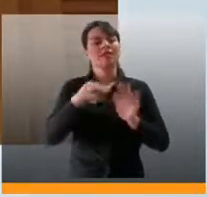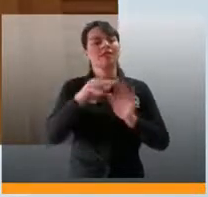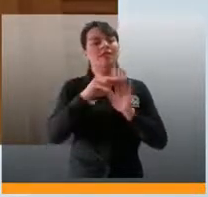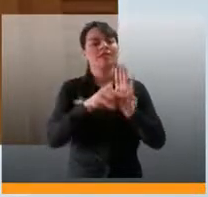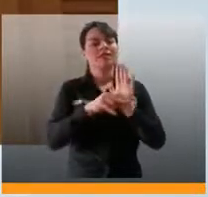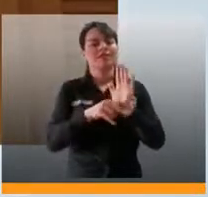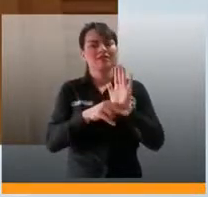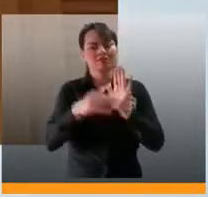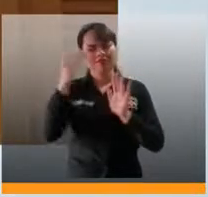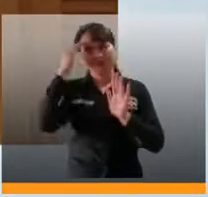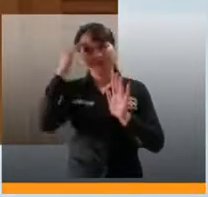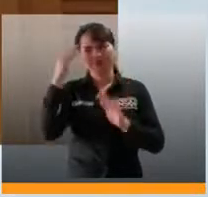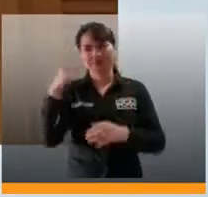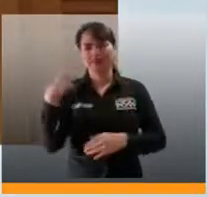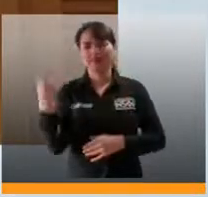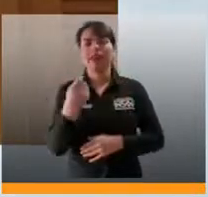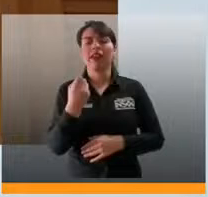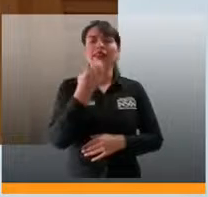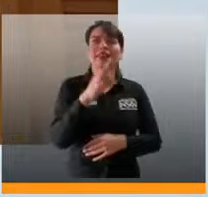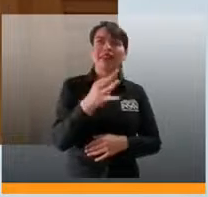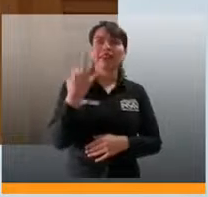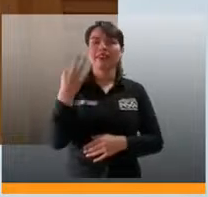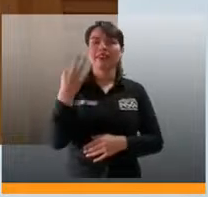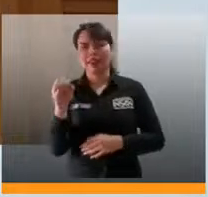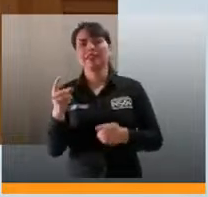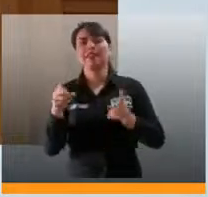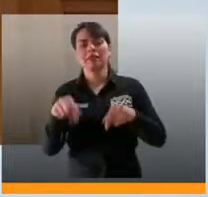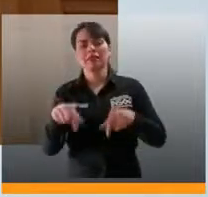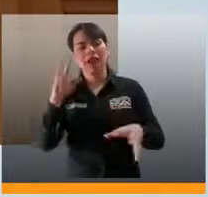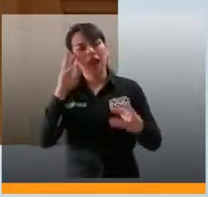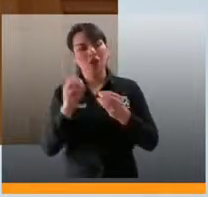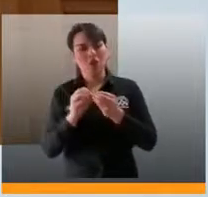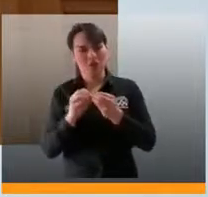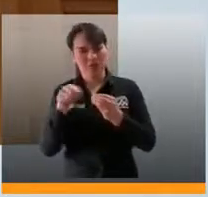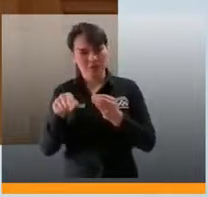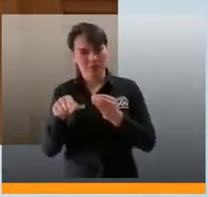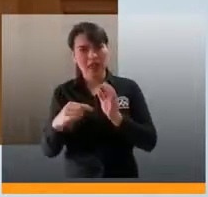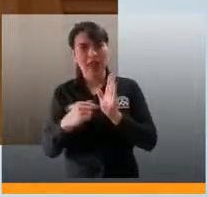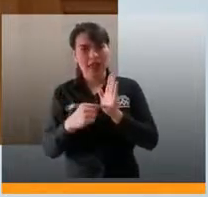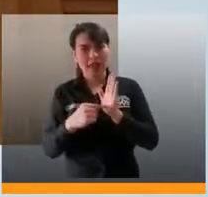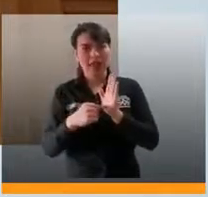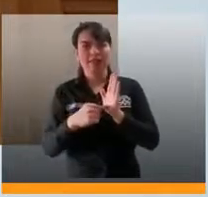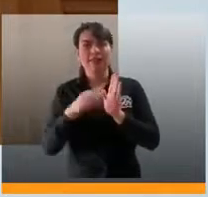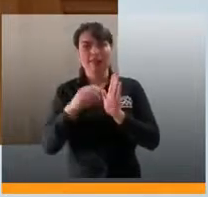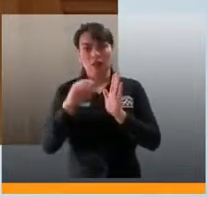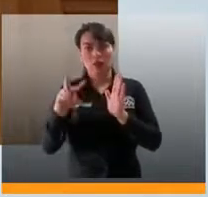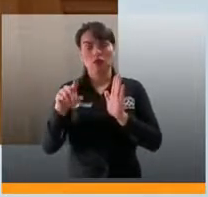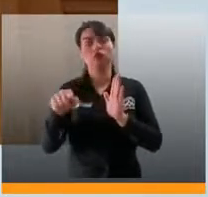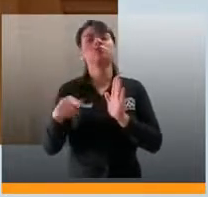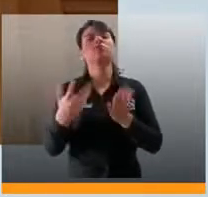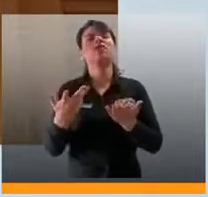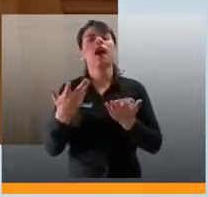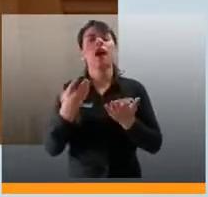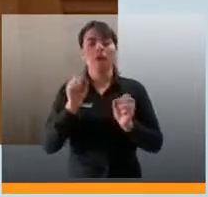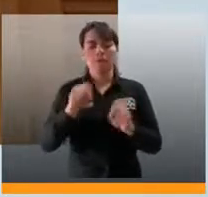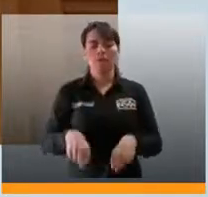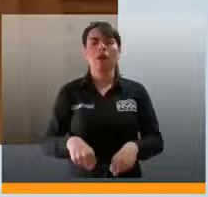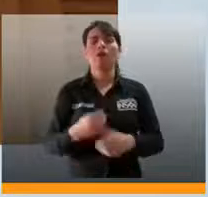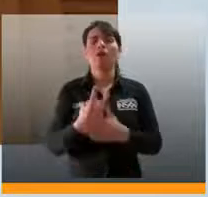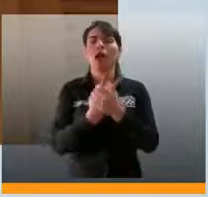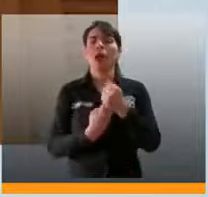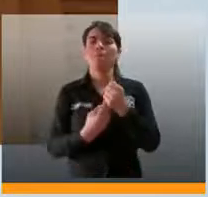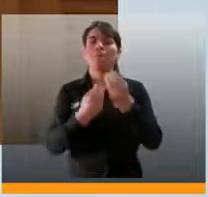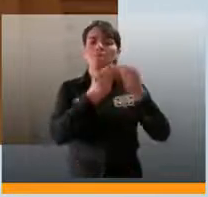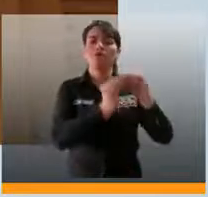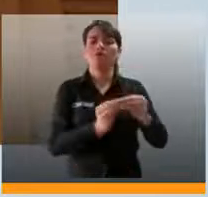tanto en el 1330 como en el acuerdo, por ejemplo, tenemos la modalidad dual, de esta manera que ya